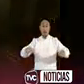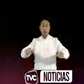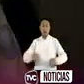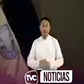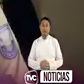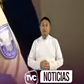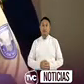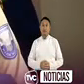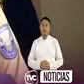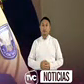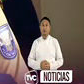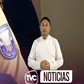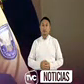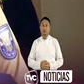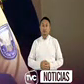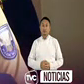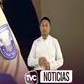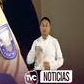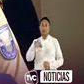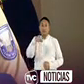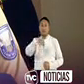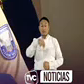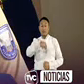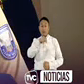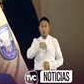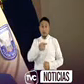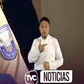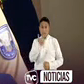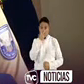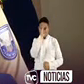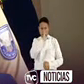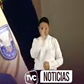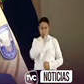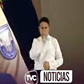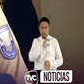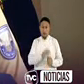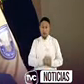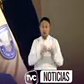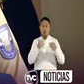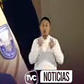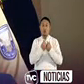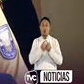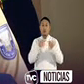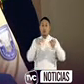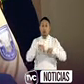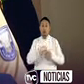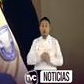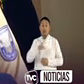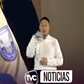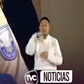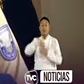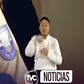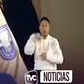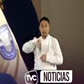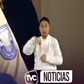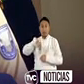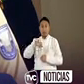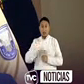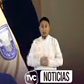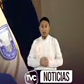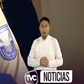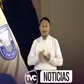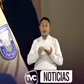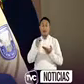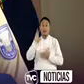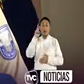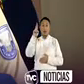mando. Estamos tras la pista de estas bandas. Estas bandas no pertenecen, no son de aquí, del